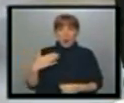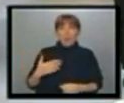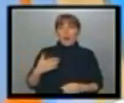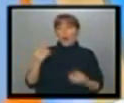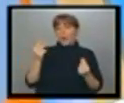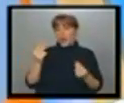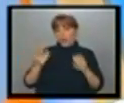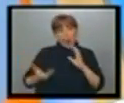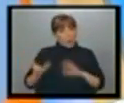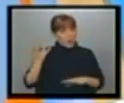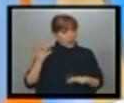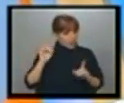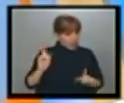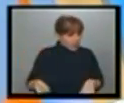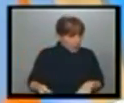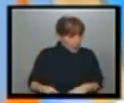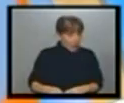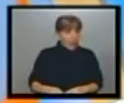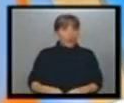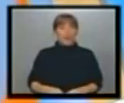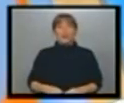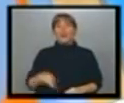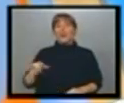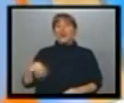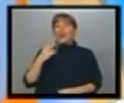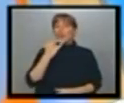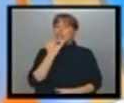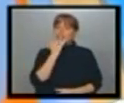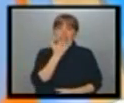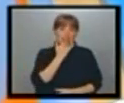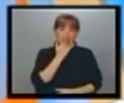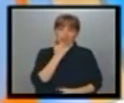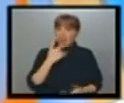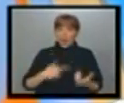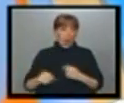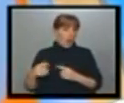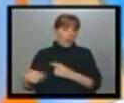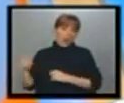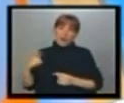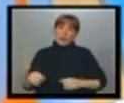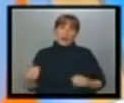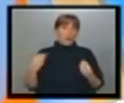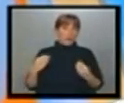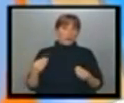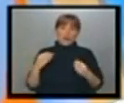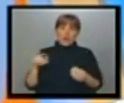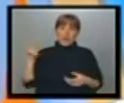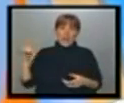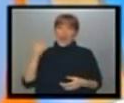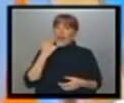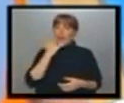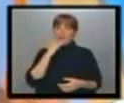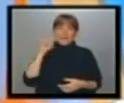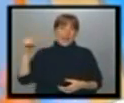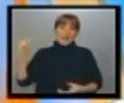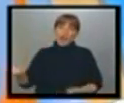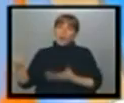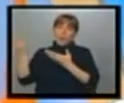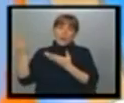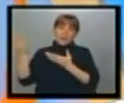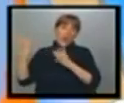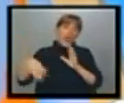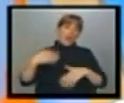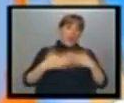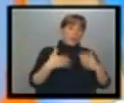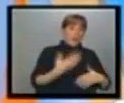nuevos. Lo que podés hoy, suponete, es yerba. Comprá yerba si tomás mate porque le aumentaron a los productores yerbateros y se van a trasladar a la